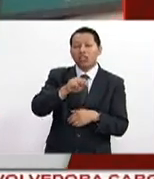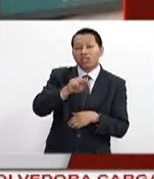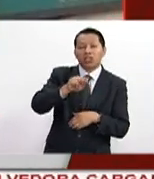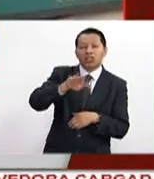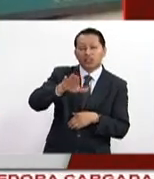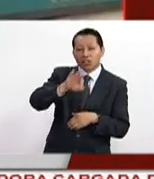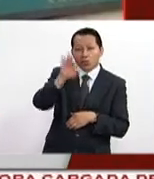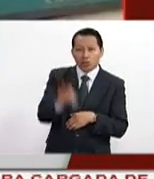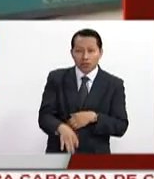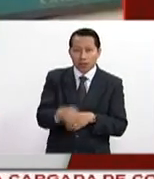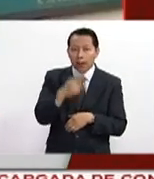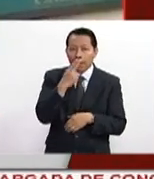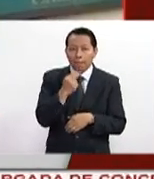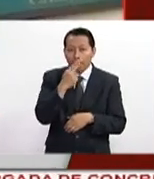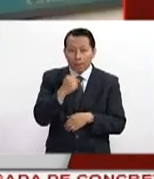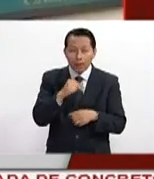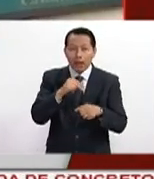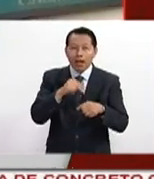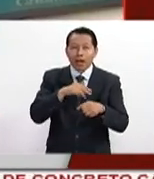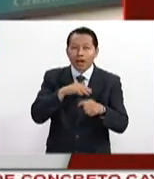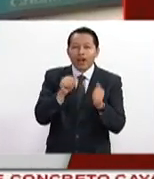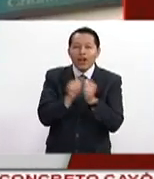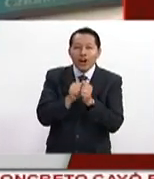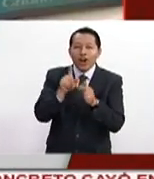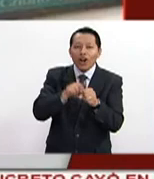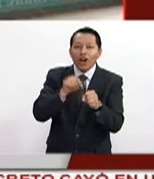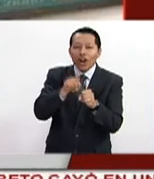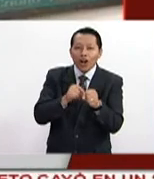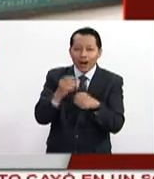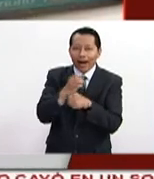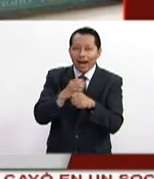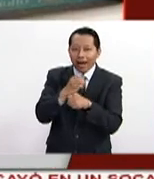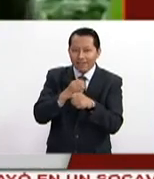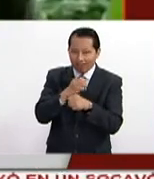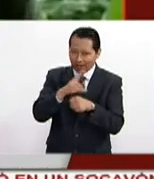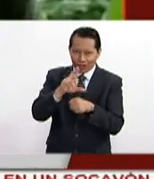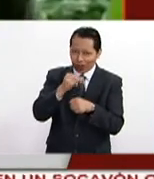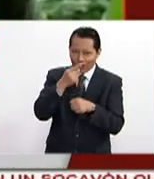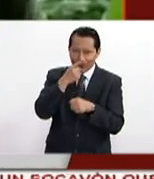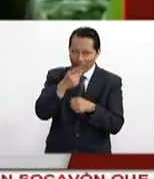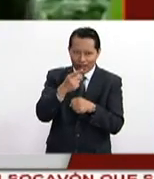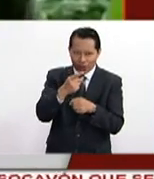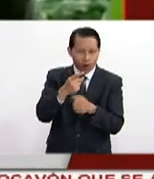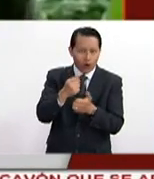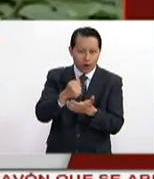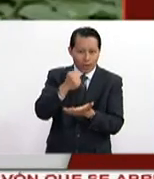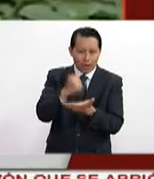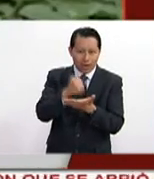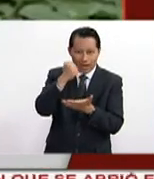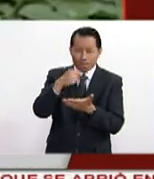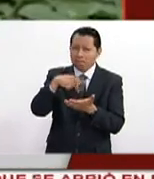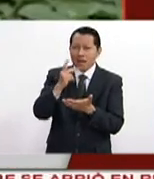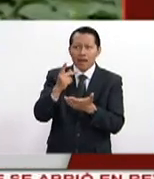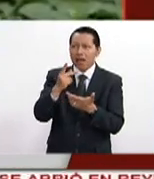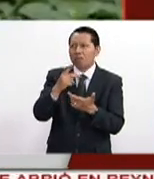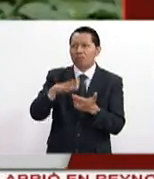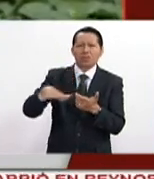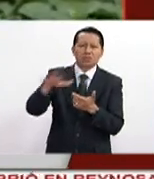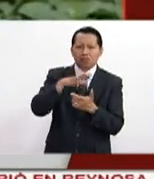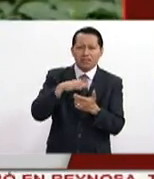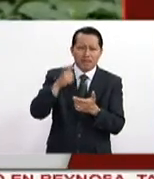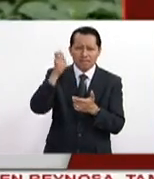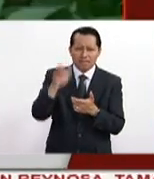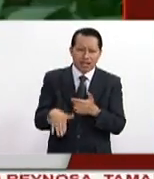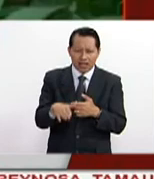de azúcar y pintadas de café. Claro. Y esas, digo, no voy a decir marcas, pero esos los consigues en cualquier lado, ¿no? Y muy